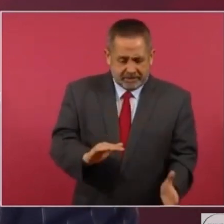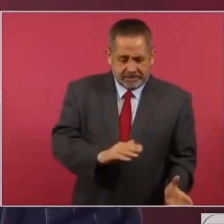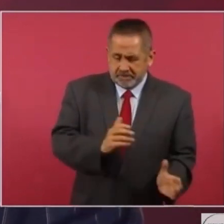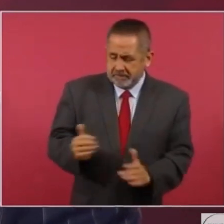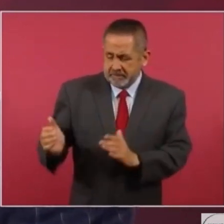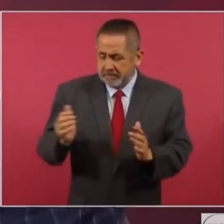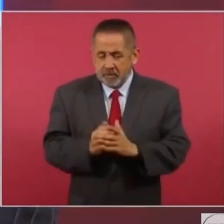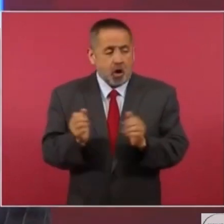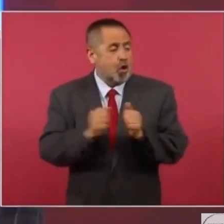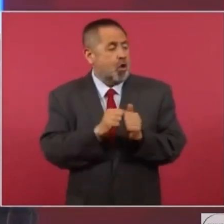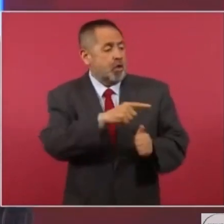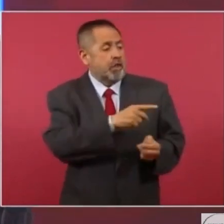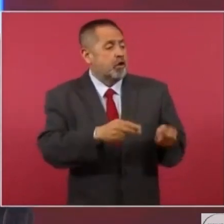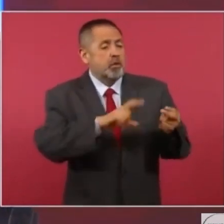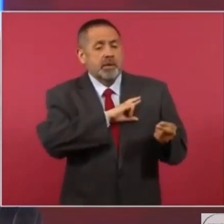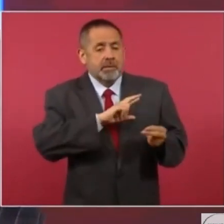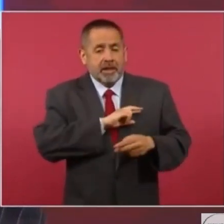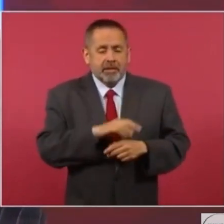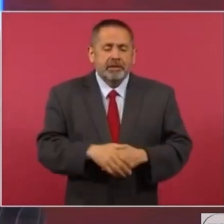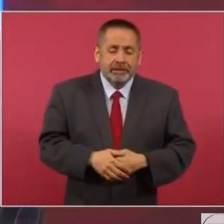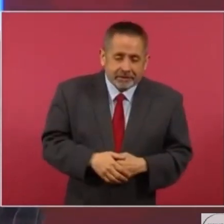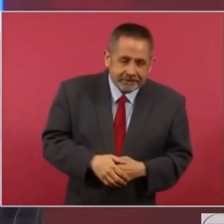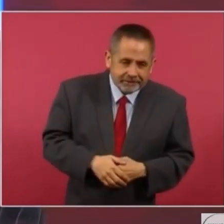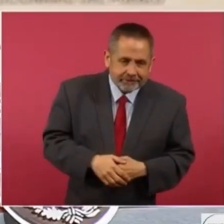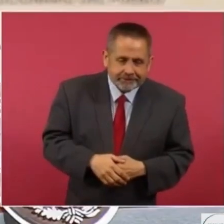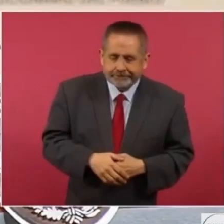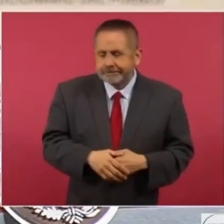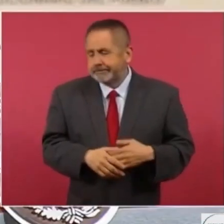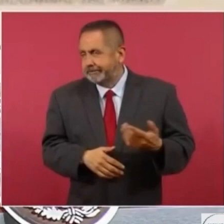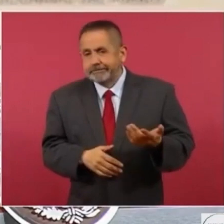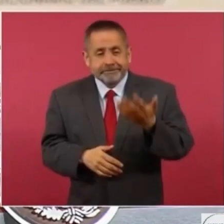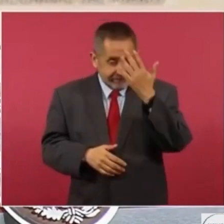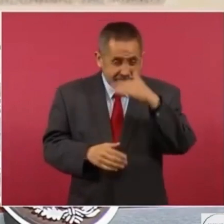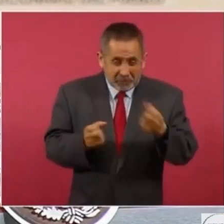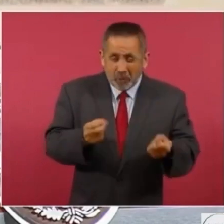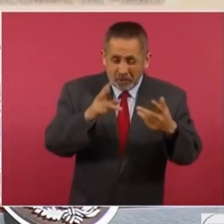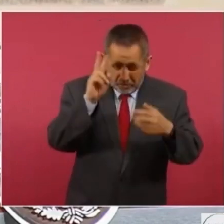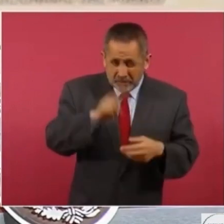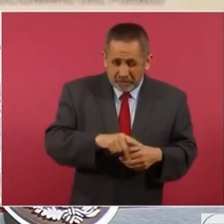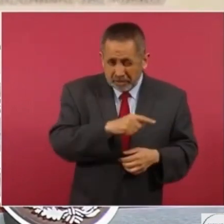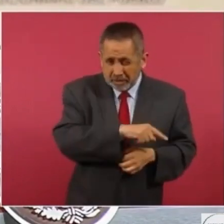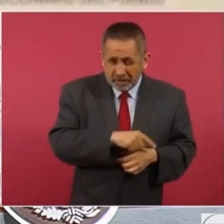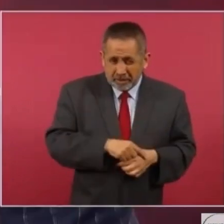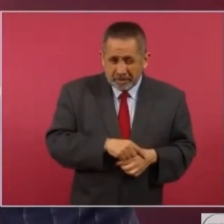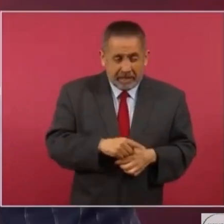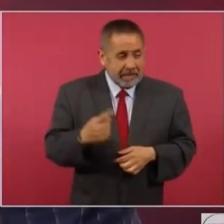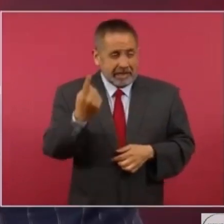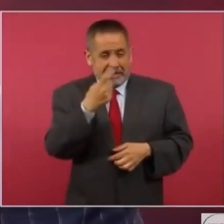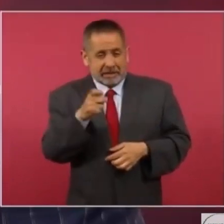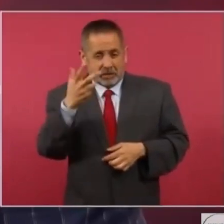inversión privada. ¿Saben cuánto producen con los 110